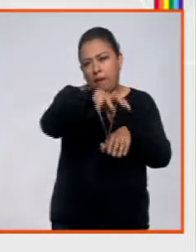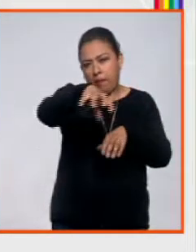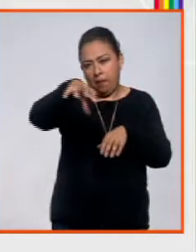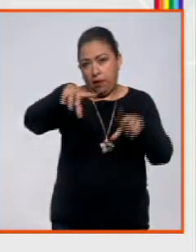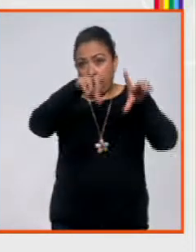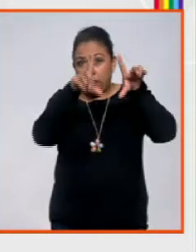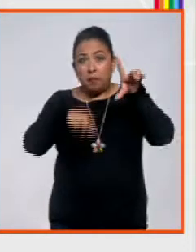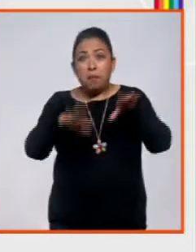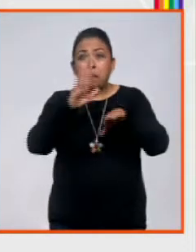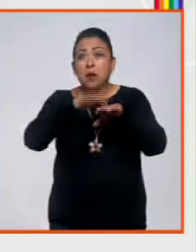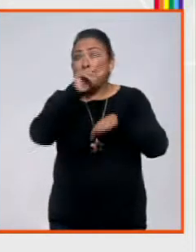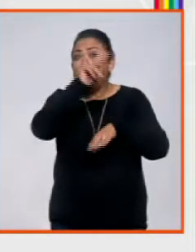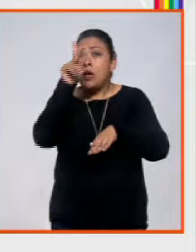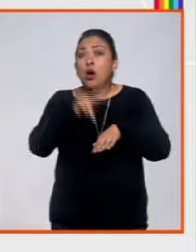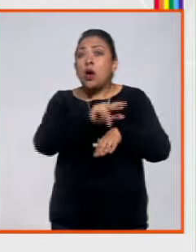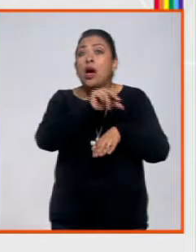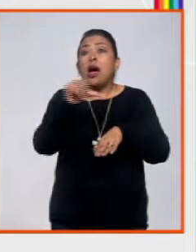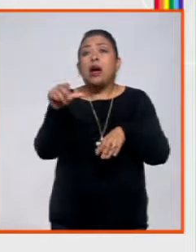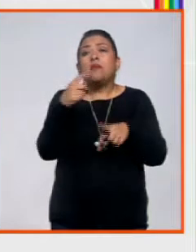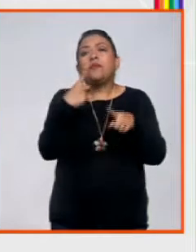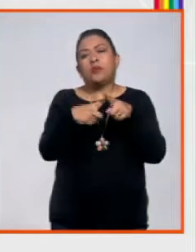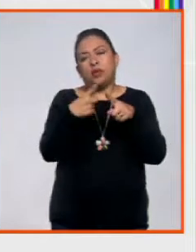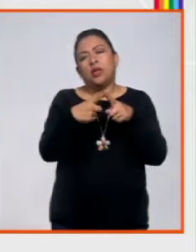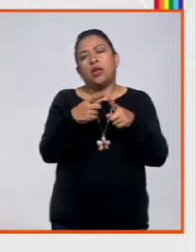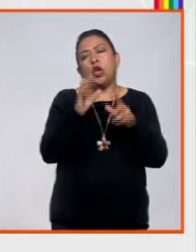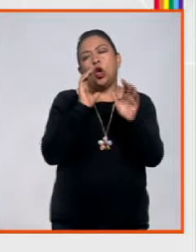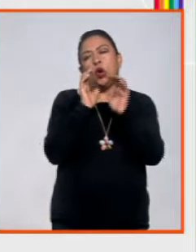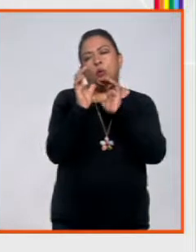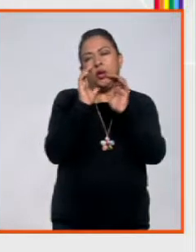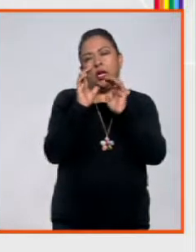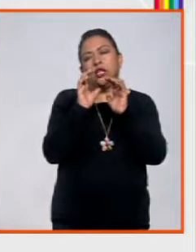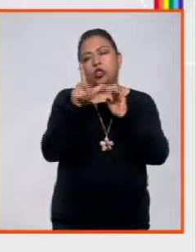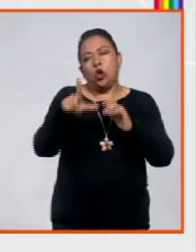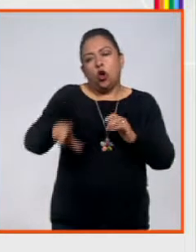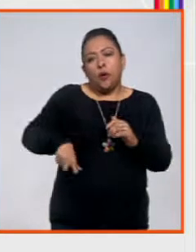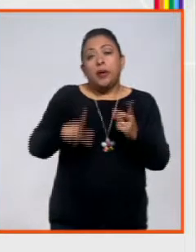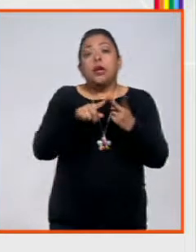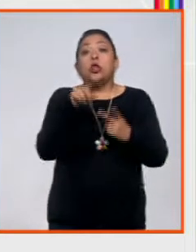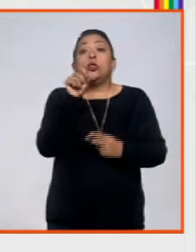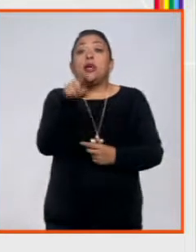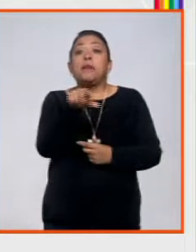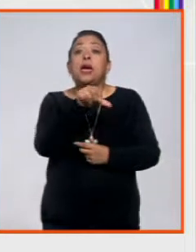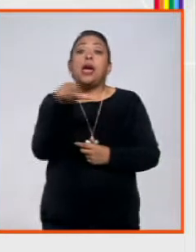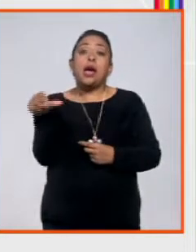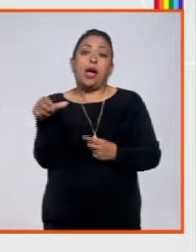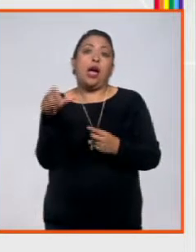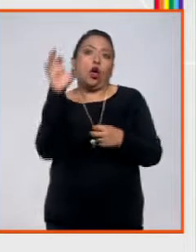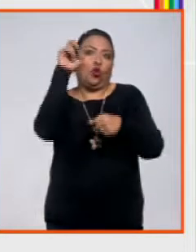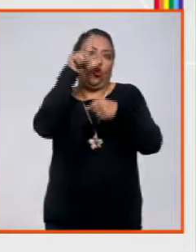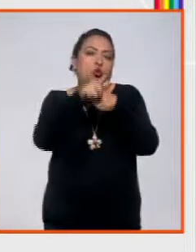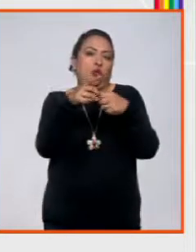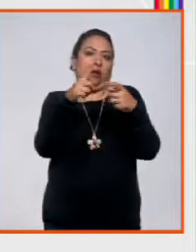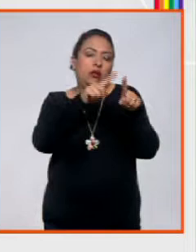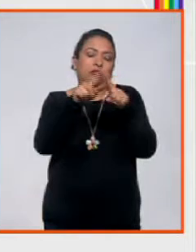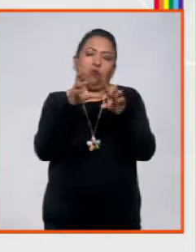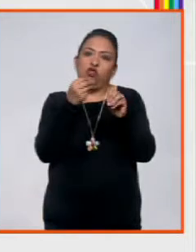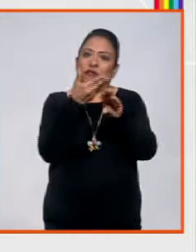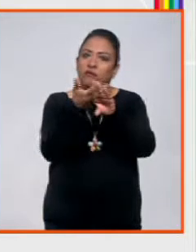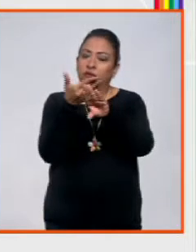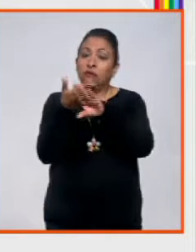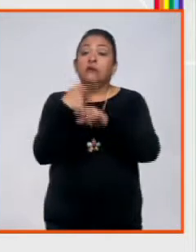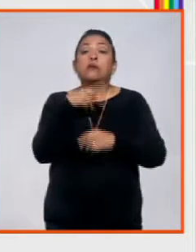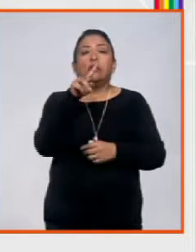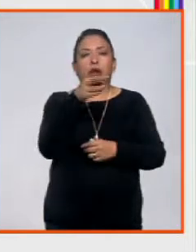y que ha impactado de manera especial a los medios de comunicación públicos y también a las industrias culturales porque hay que